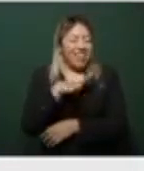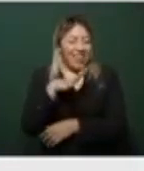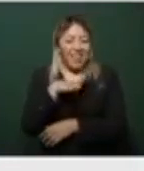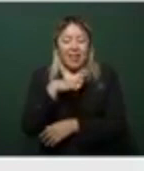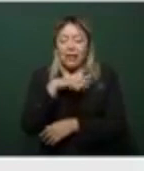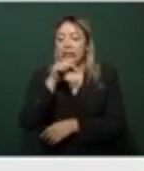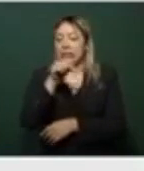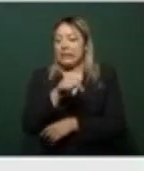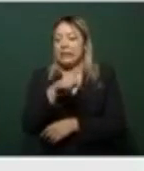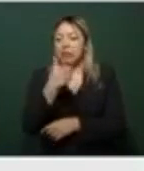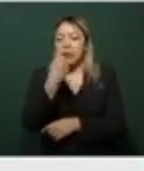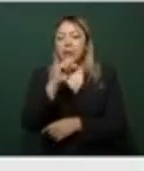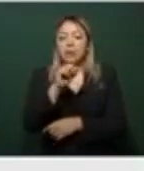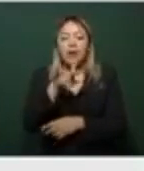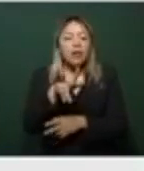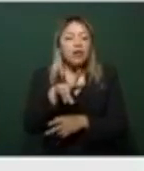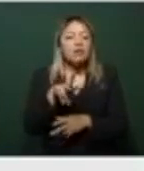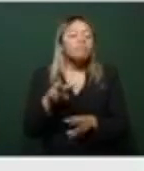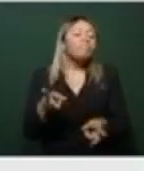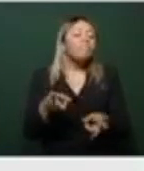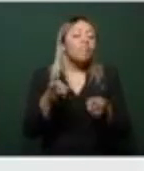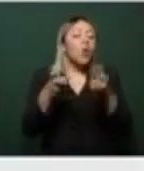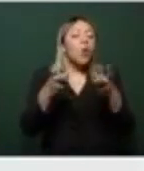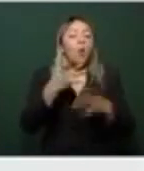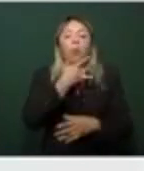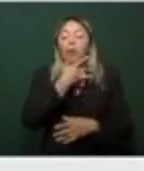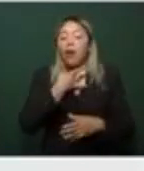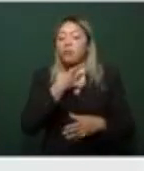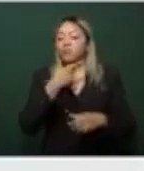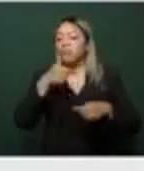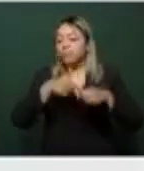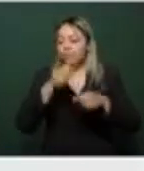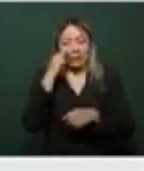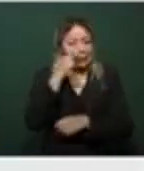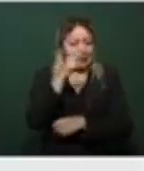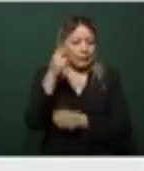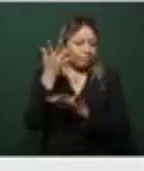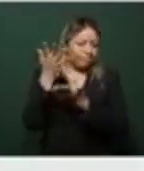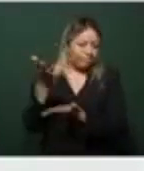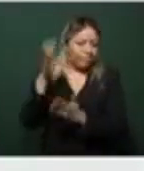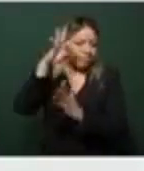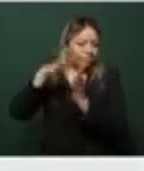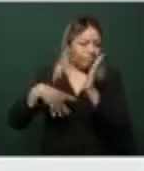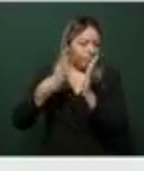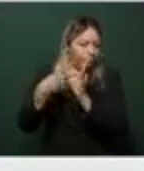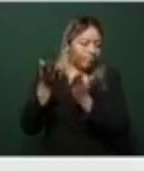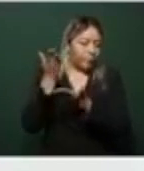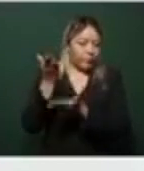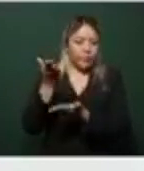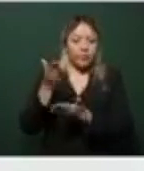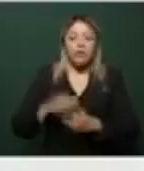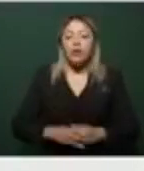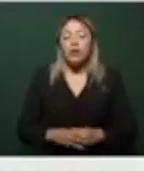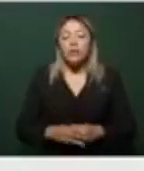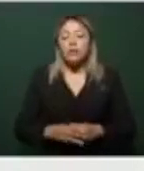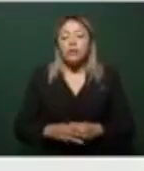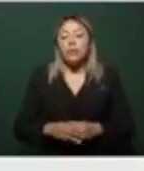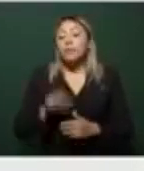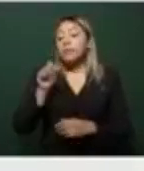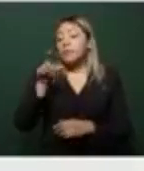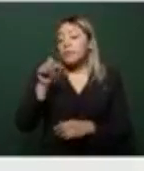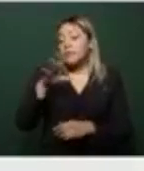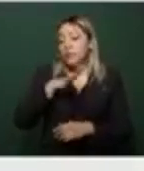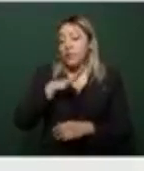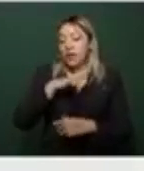vinculadas o involucradas en el robo de combustible. Aquí ustedes las pueden ver en pantalla. Prácticamente aquí